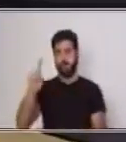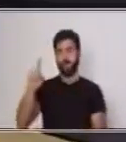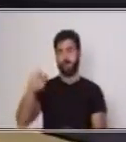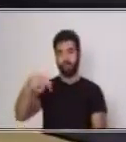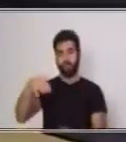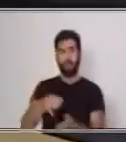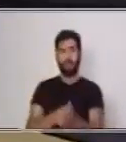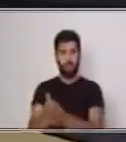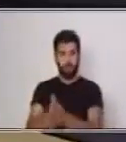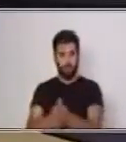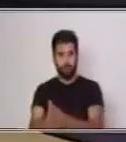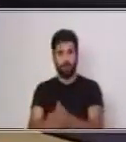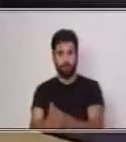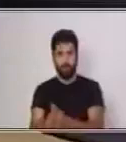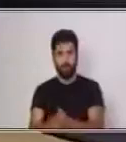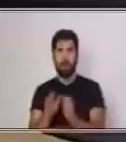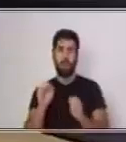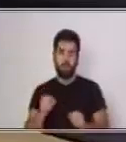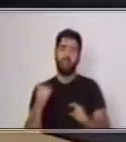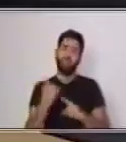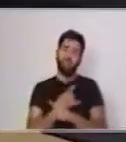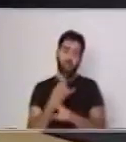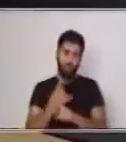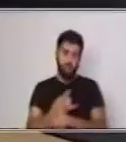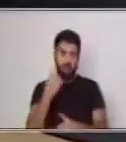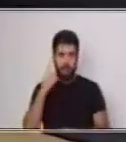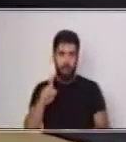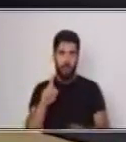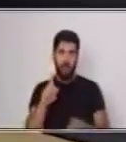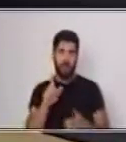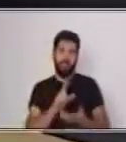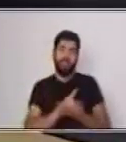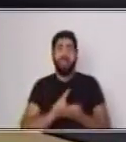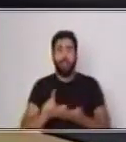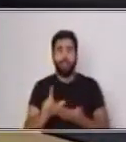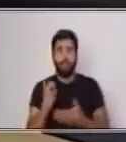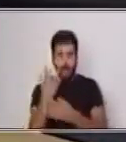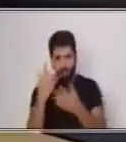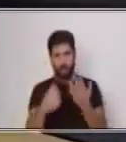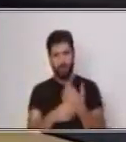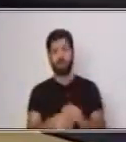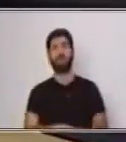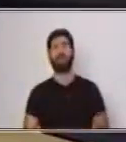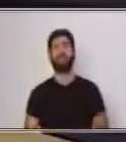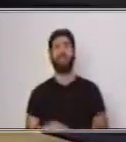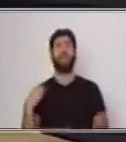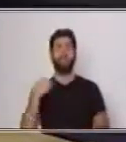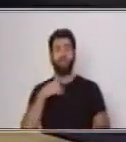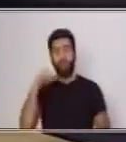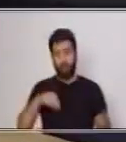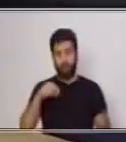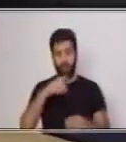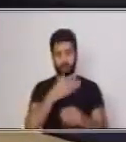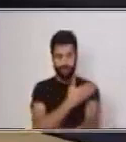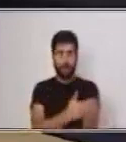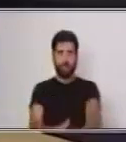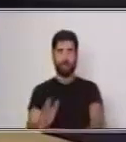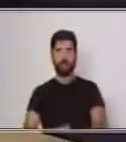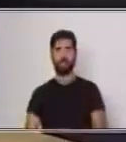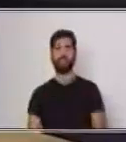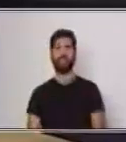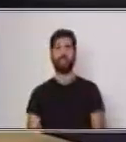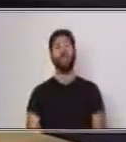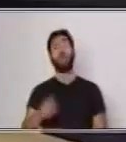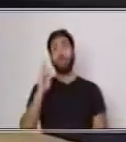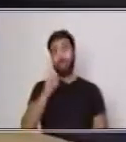tienes, puedes utilizar alcohol en gel. Vamos a dar inicio a nuestra clase.